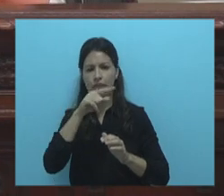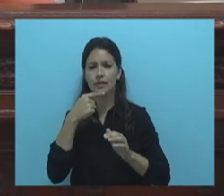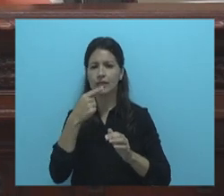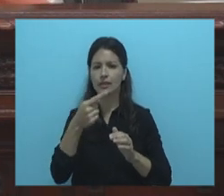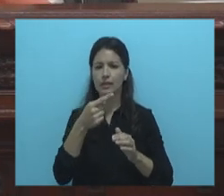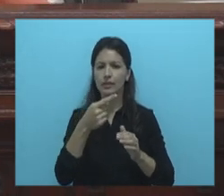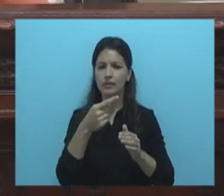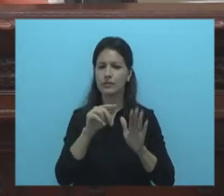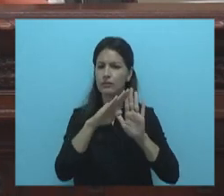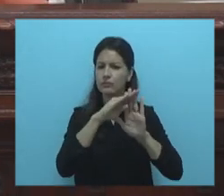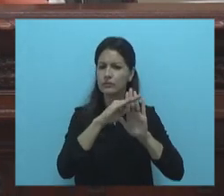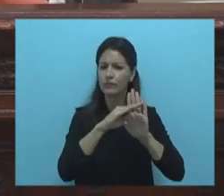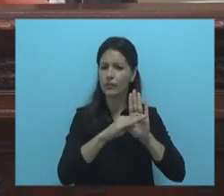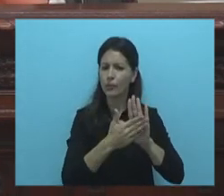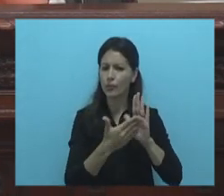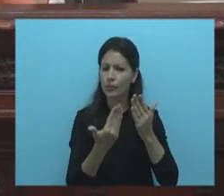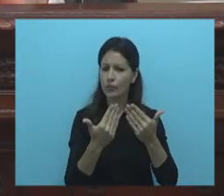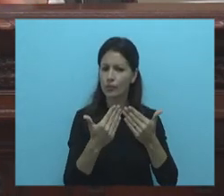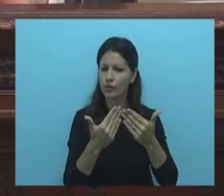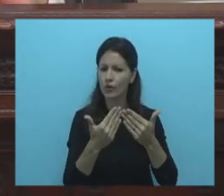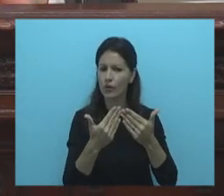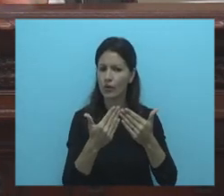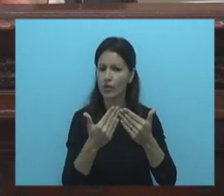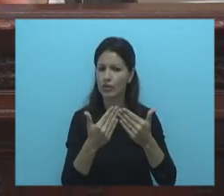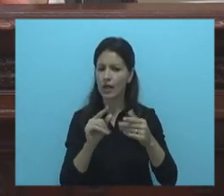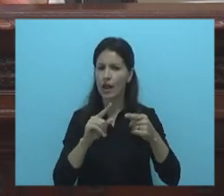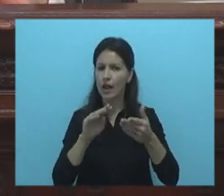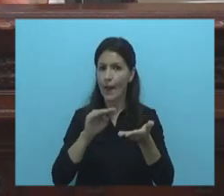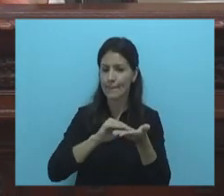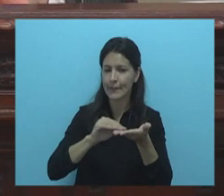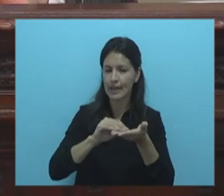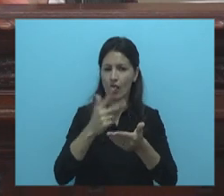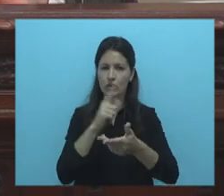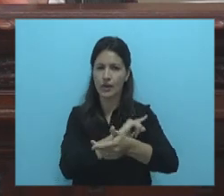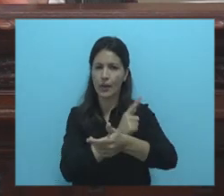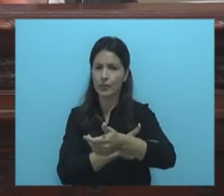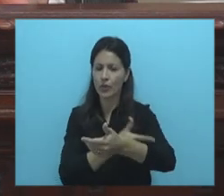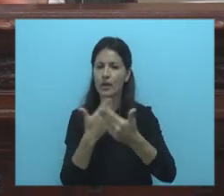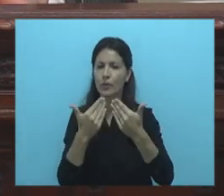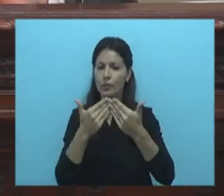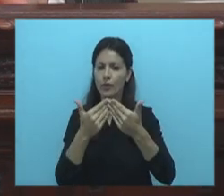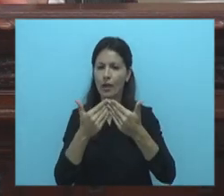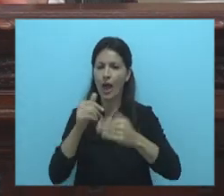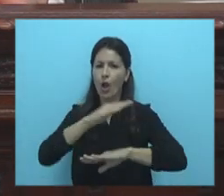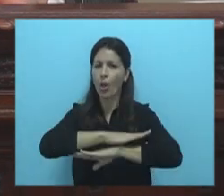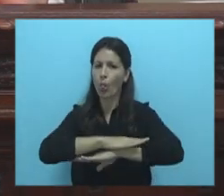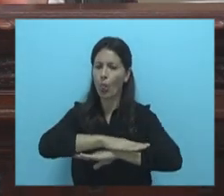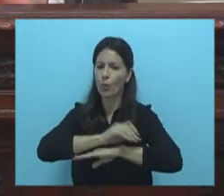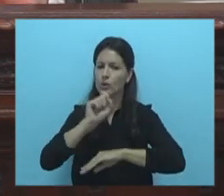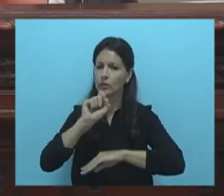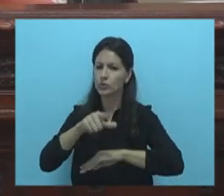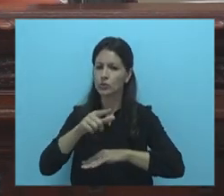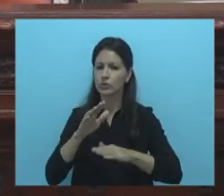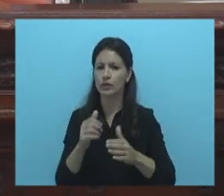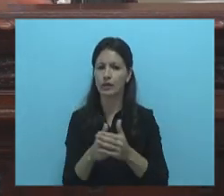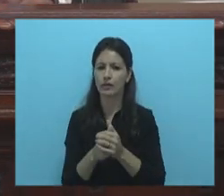establecen los principios rectores que deben observar los funcionarios y empleados de los tres poderes del Estado y auxiliares de justicia en relación con las personas